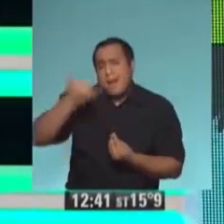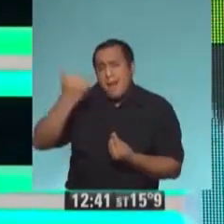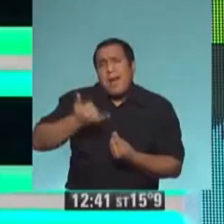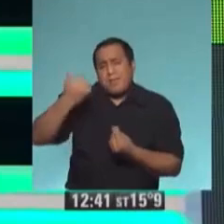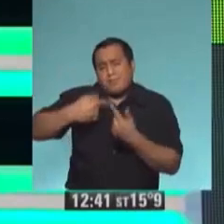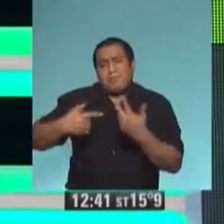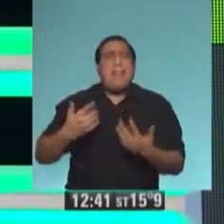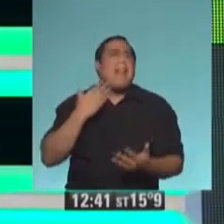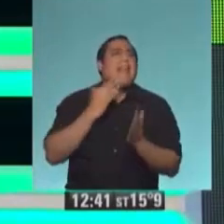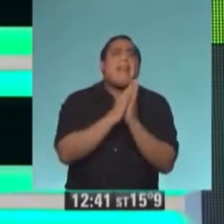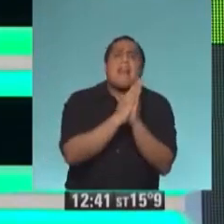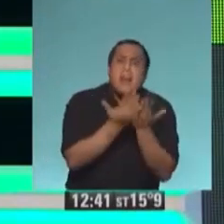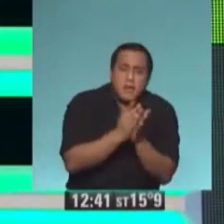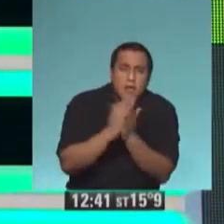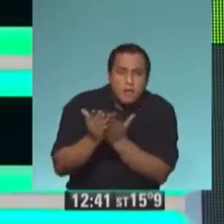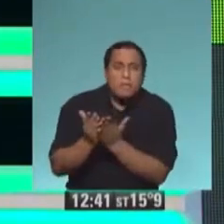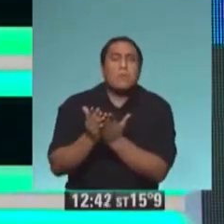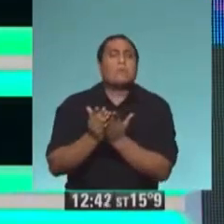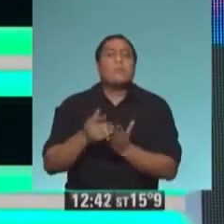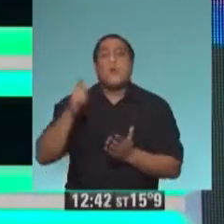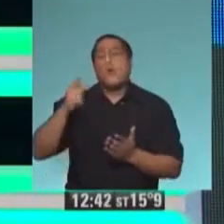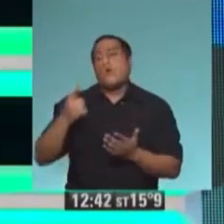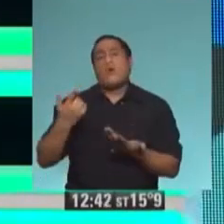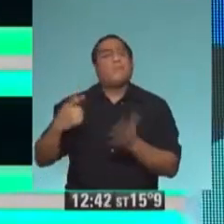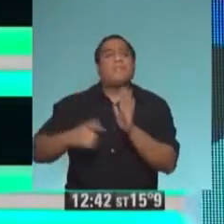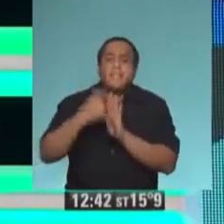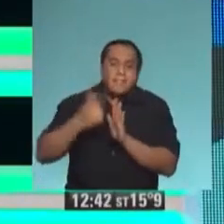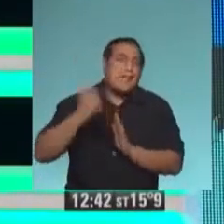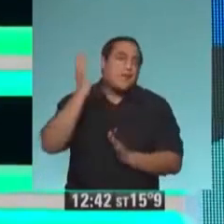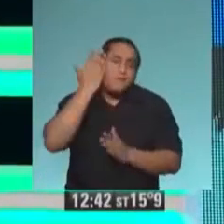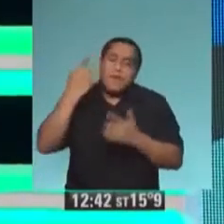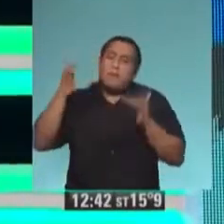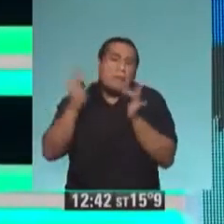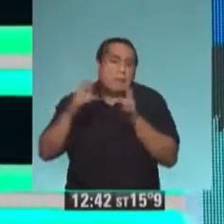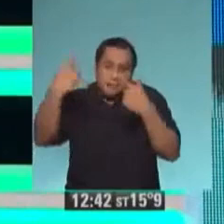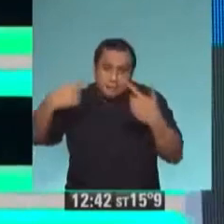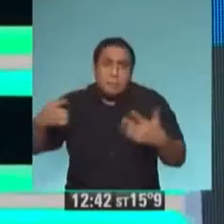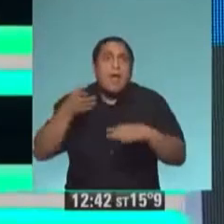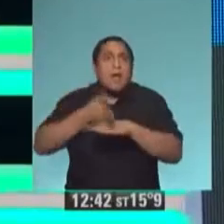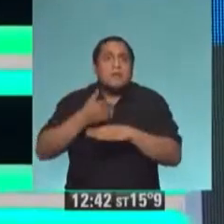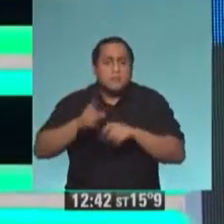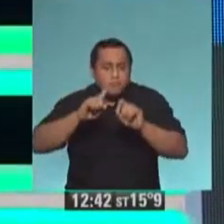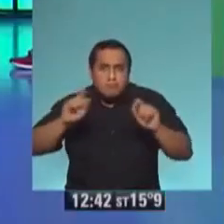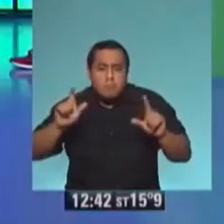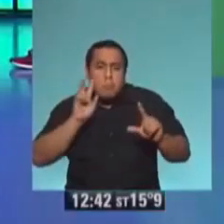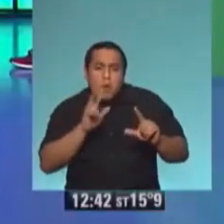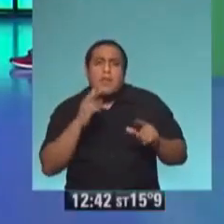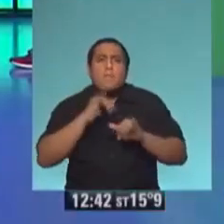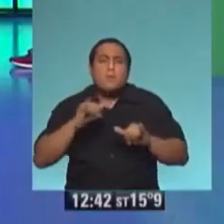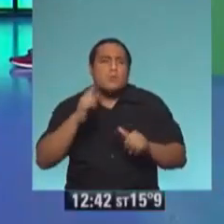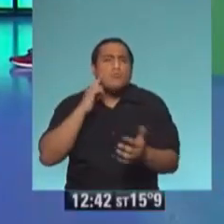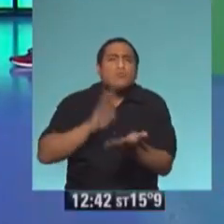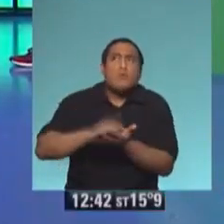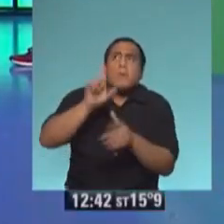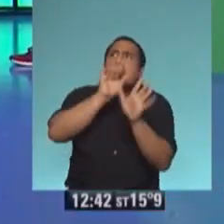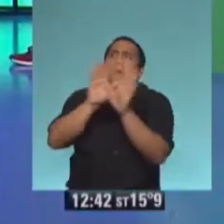de libros, hoy por hoy con las redes sociales, internet, se puede acceder a información muy, muy vasta sobre el mundo de las aves